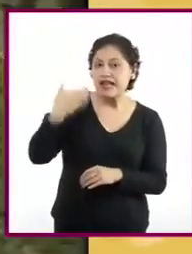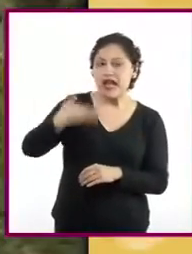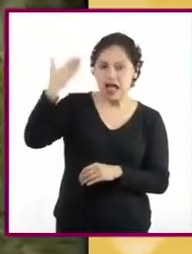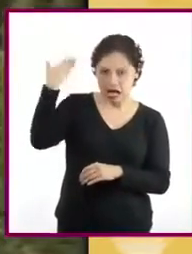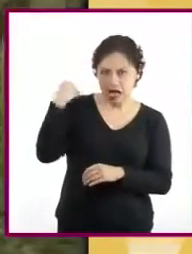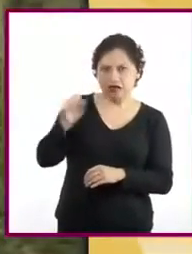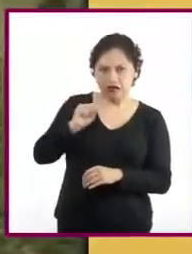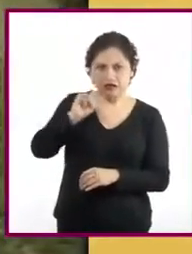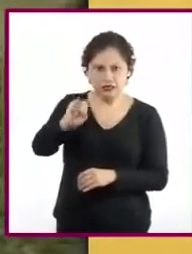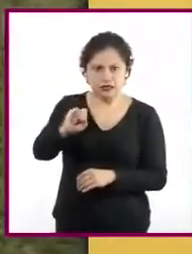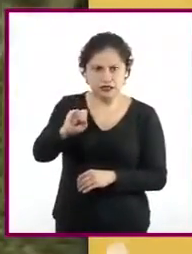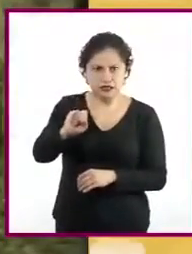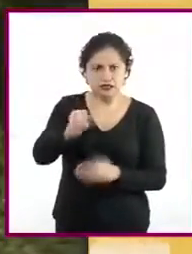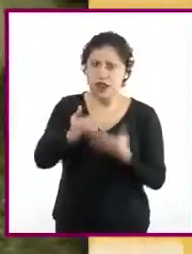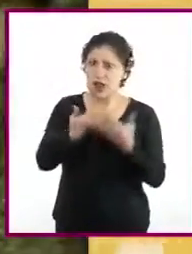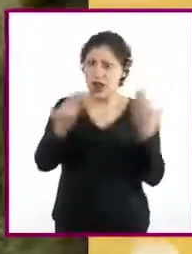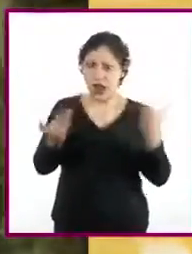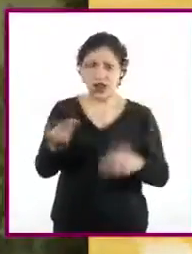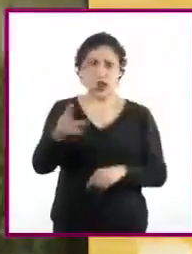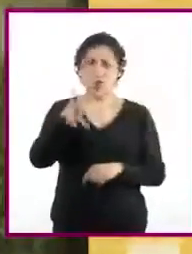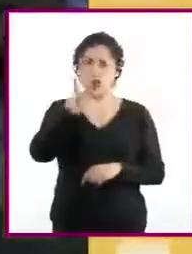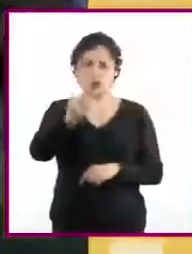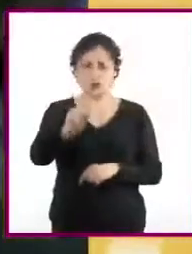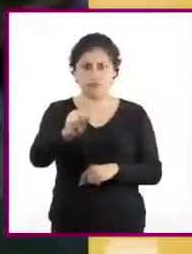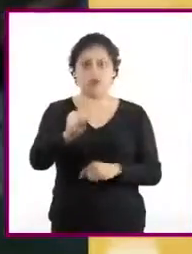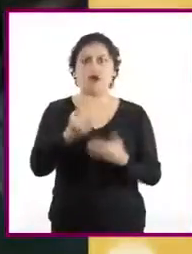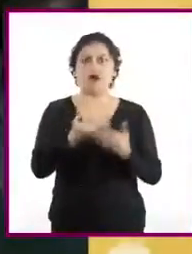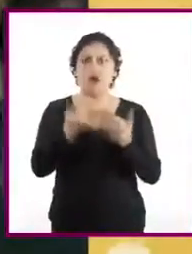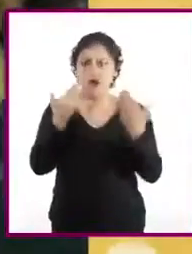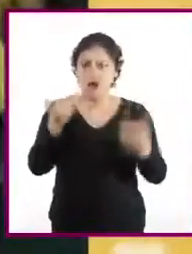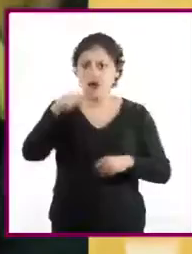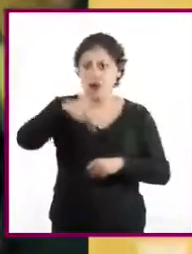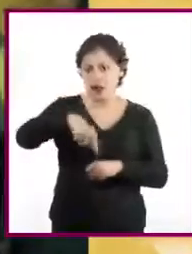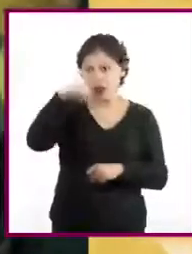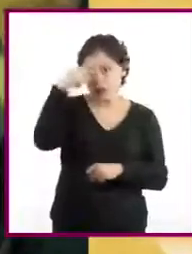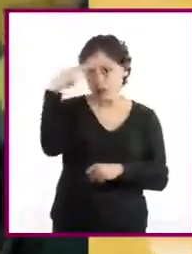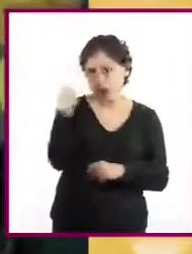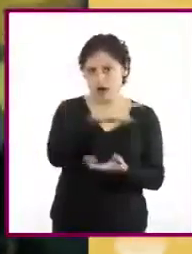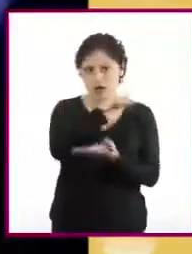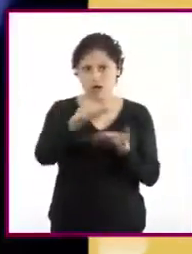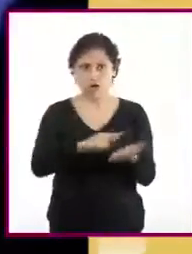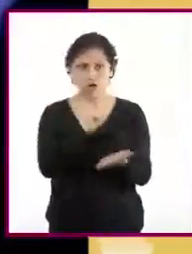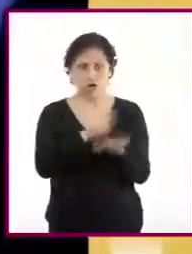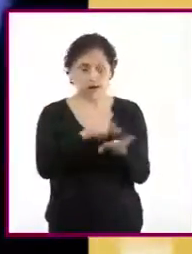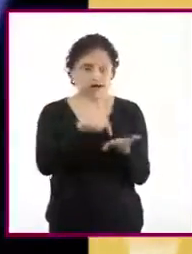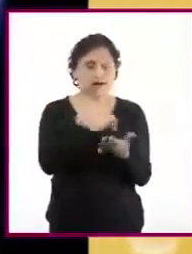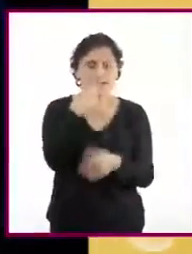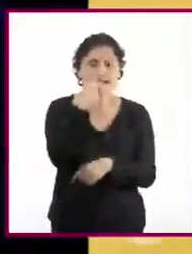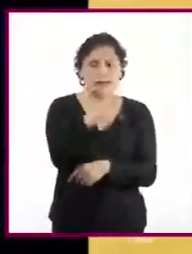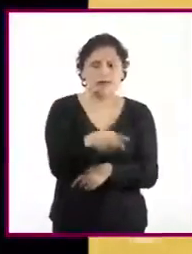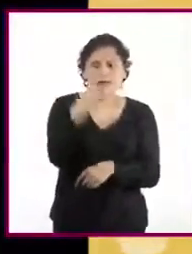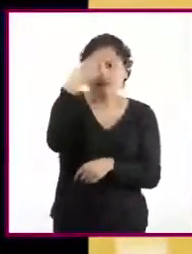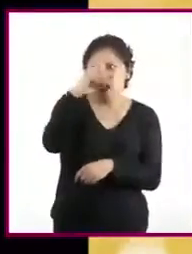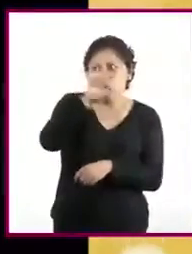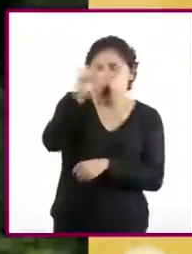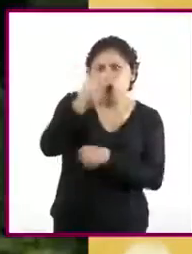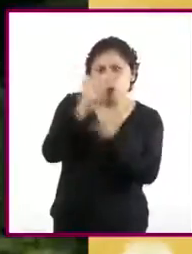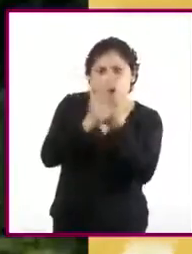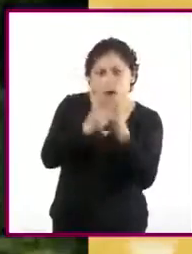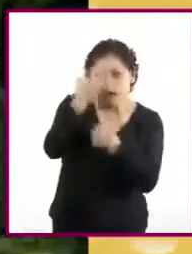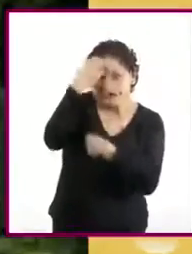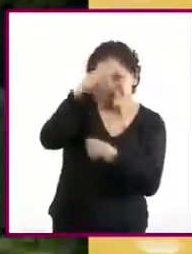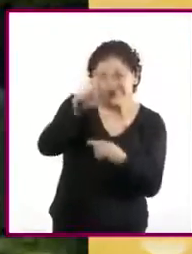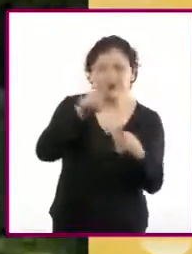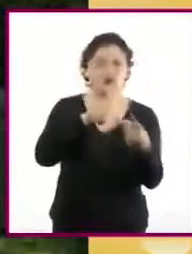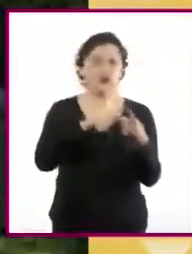a lo largo de la historia. No, para las leyes mexicanas no importa si se es extranjero o mujer, todos tenemos derecho